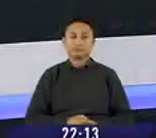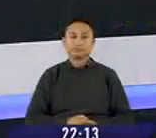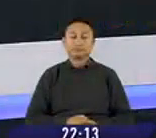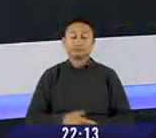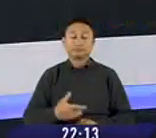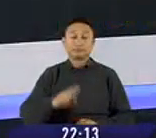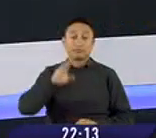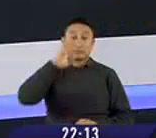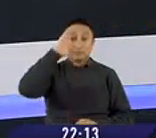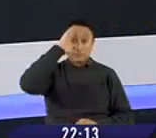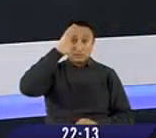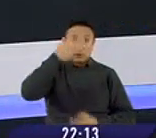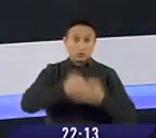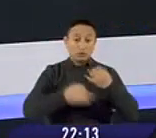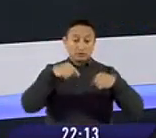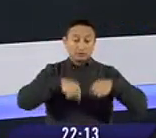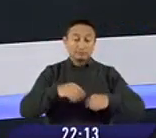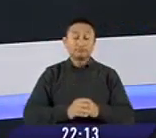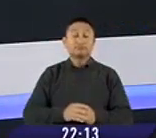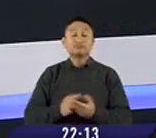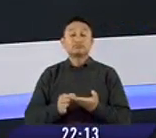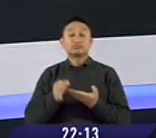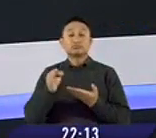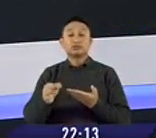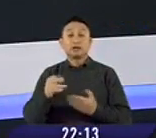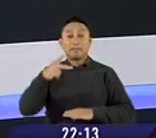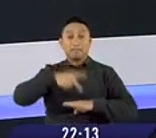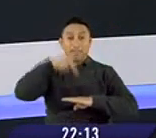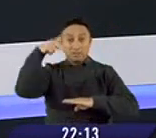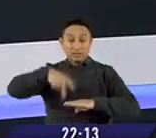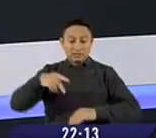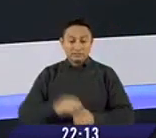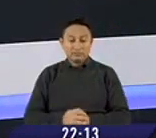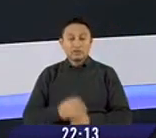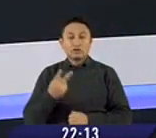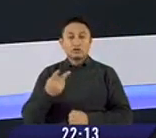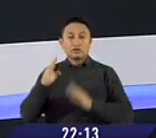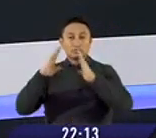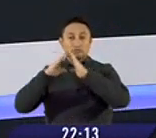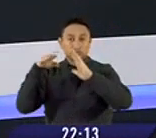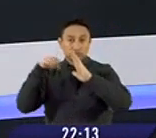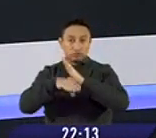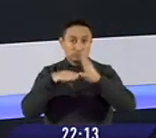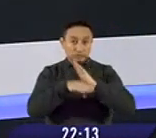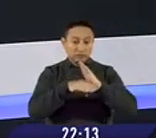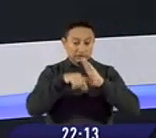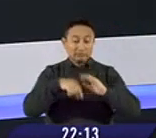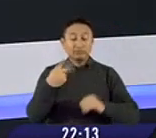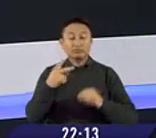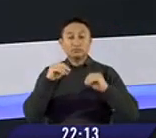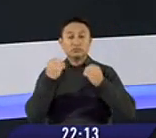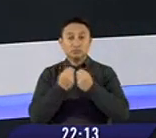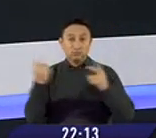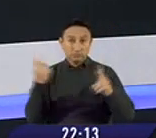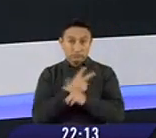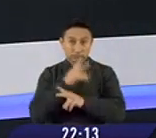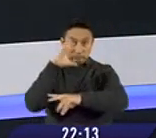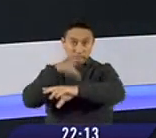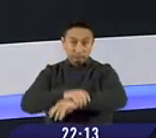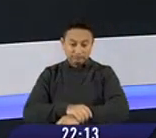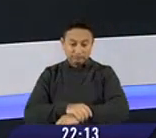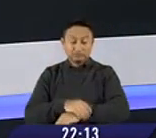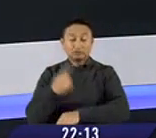Agentes de la Policía Judicial de la subzona Pichincha, en 2 operativos, desarticularon 2 bandas delictivas.